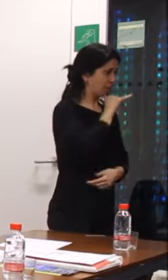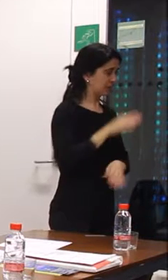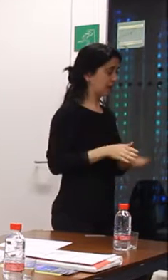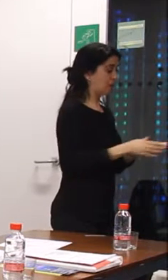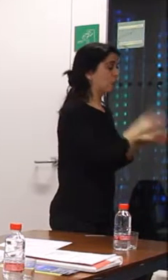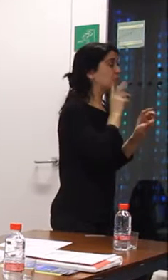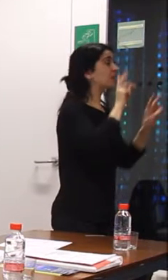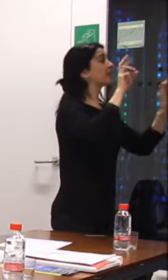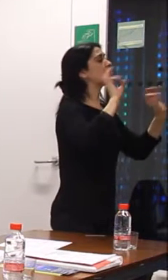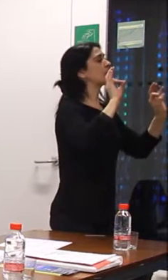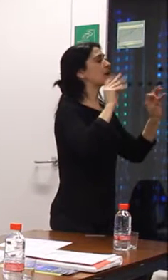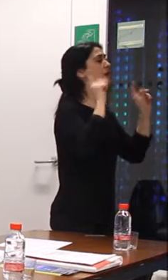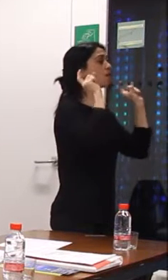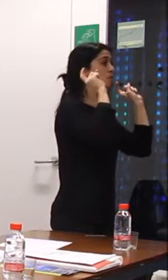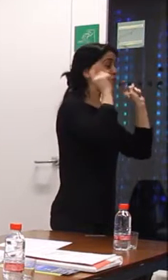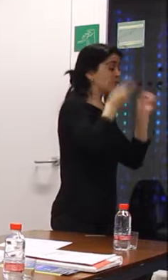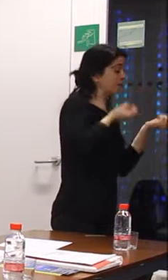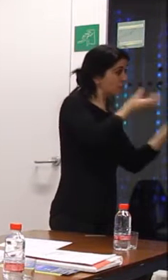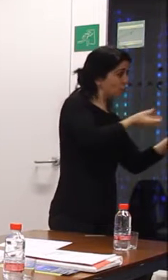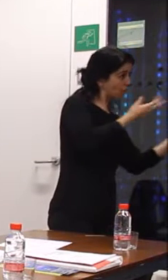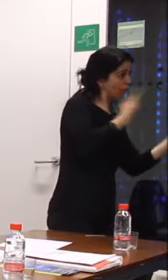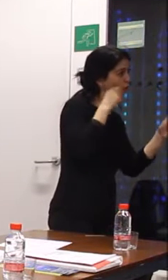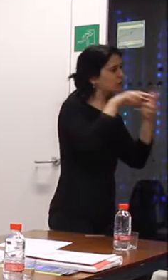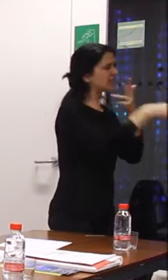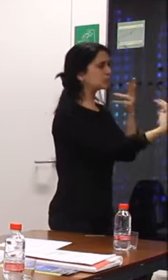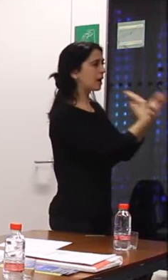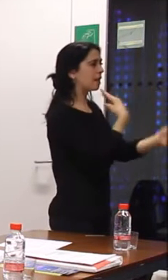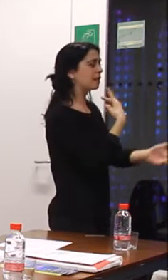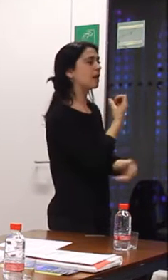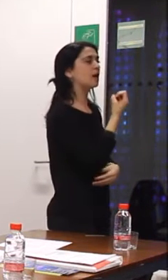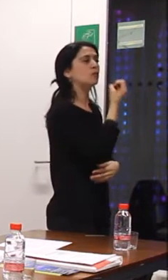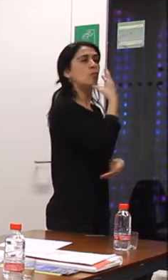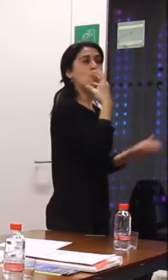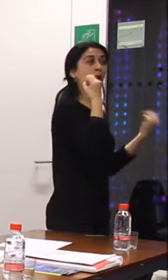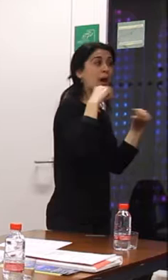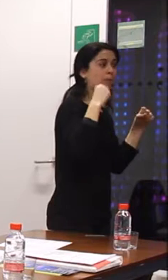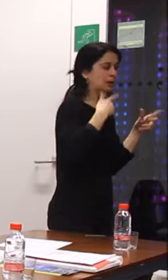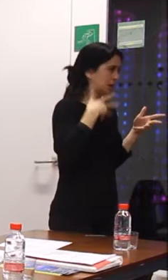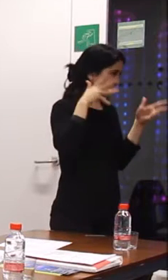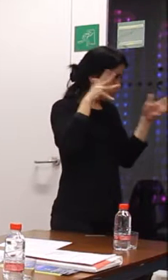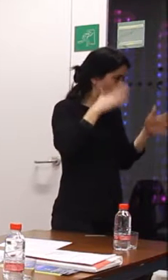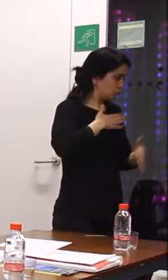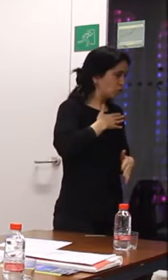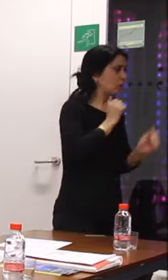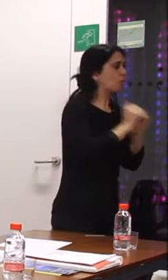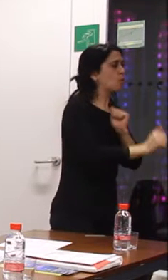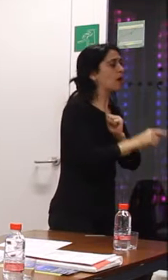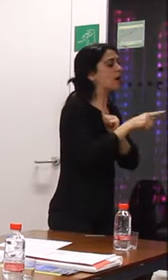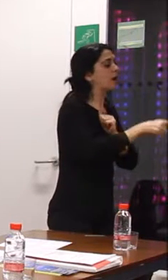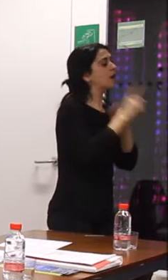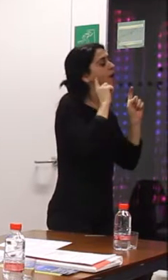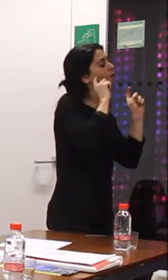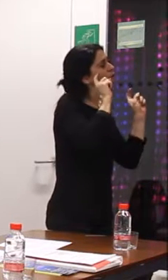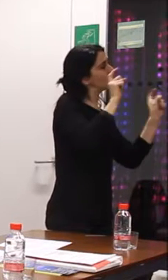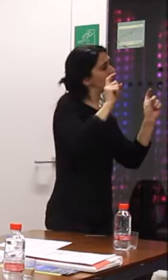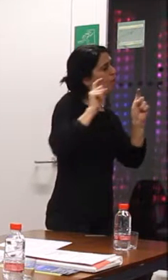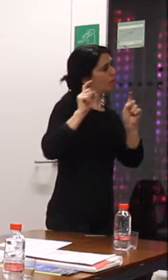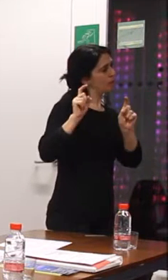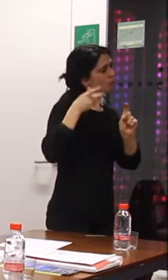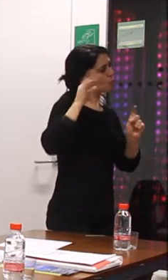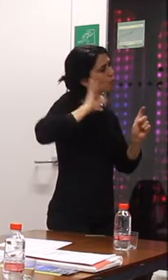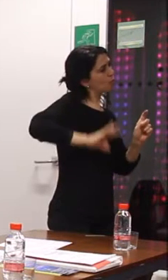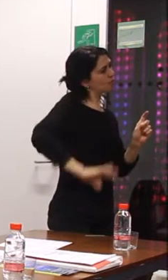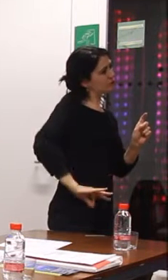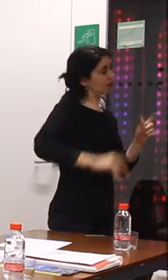transparencia, una buena práctica que se sugiere desde el ámbito del tercer sector es la formación a personas, a